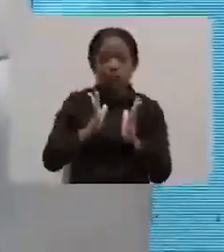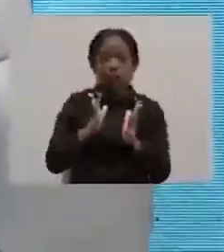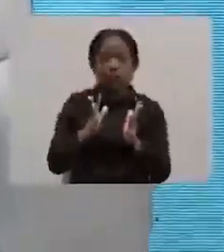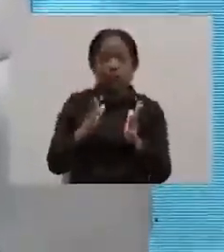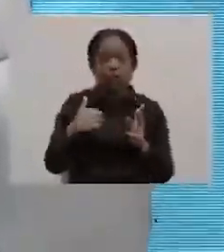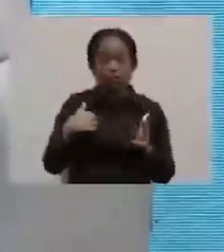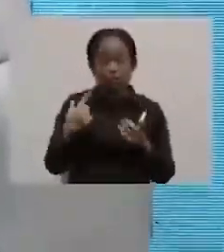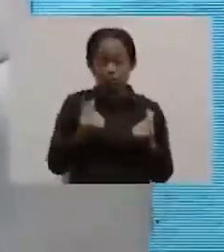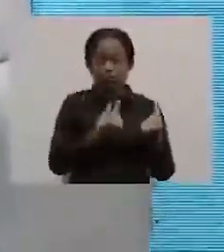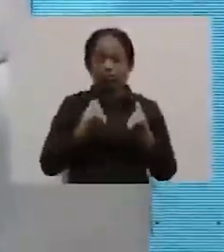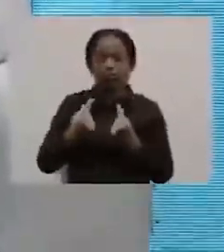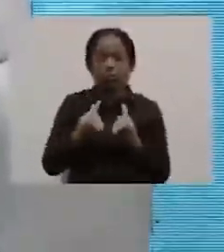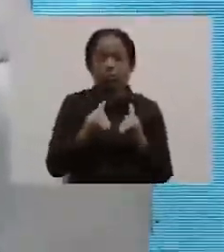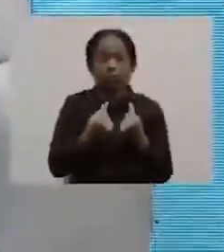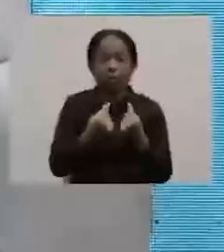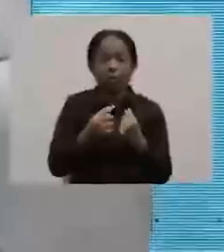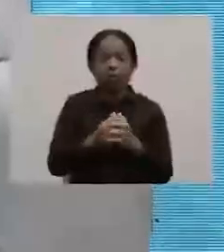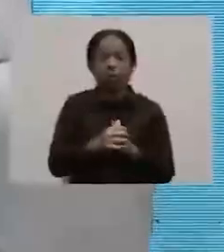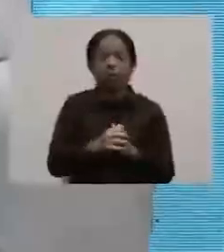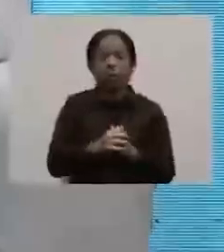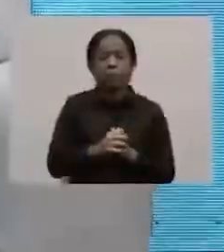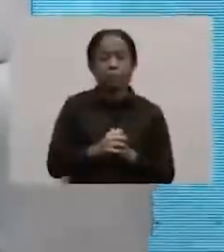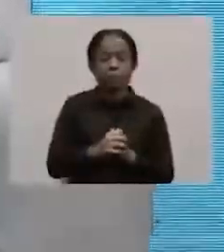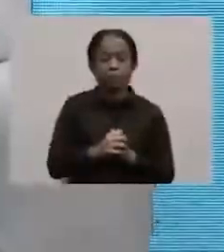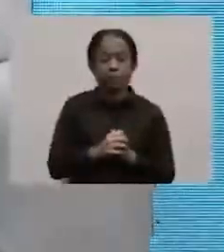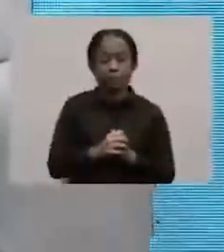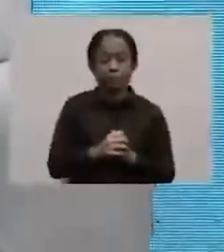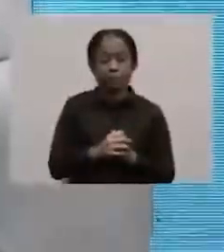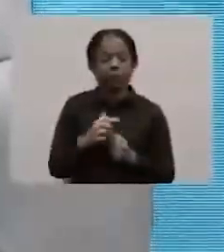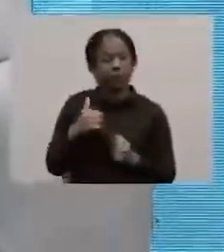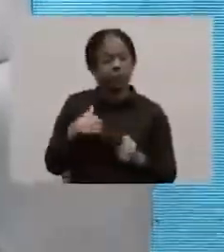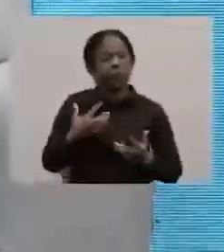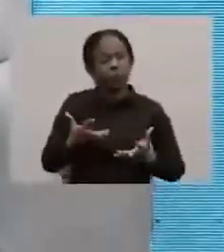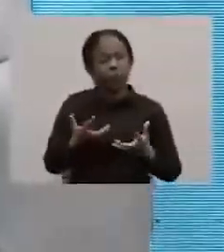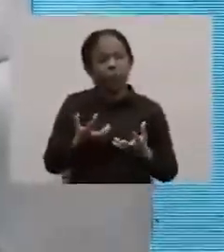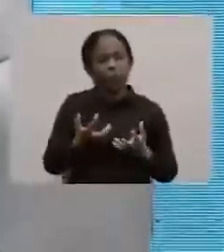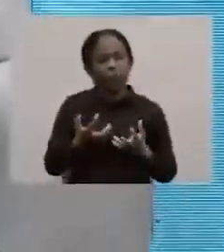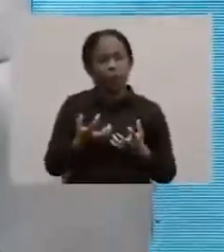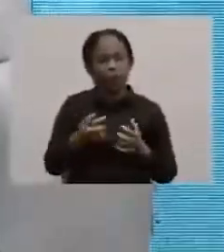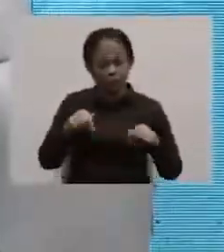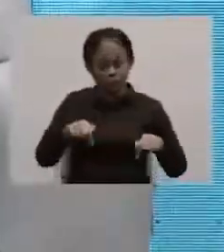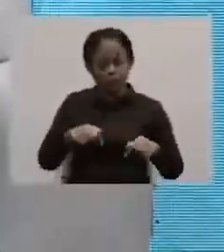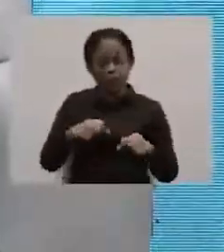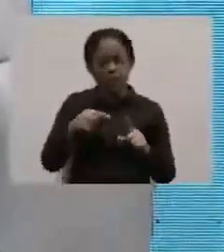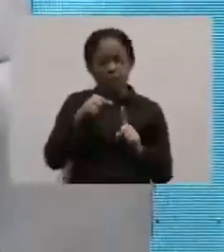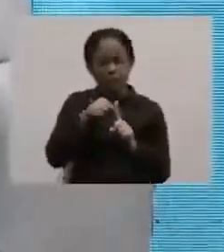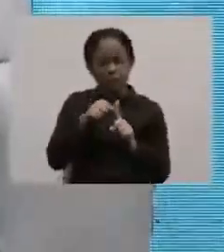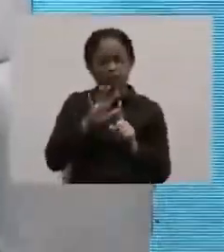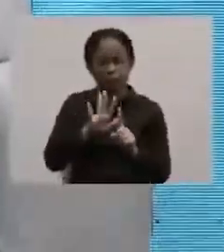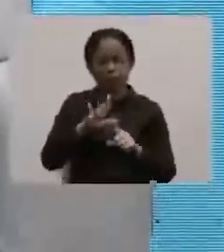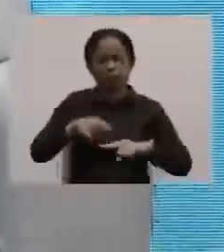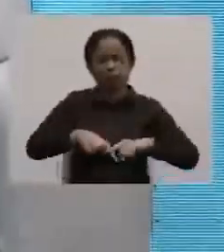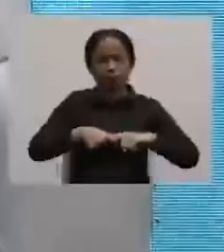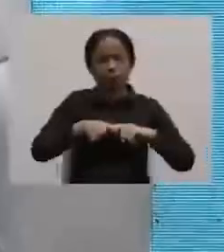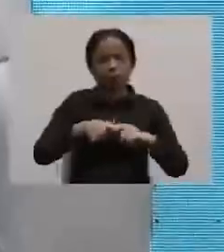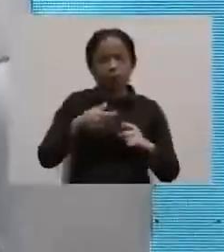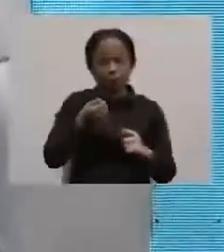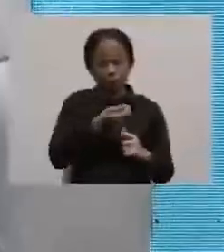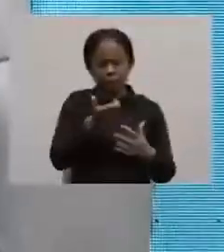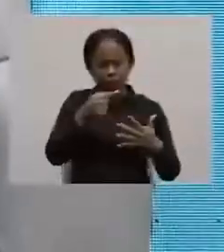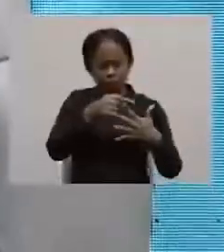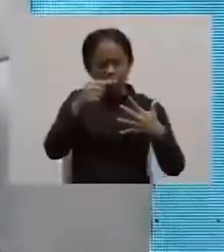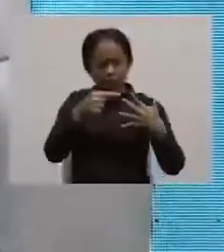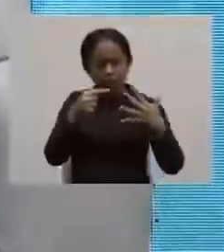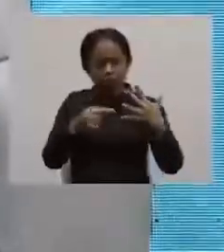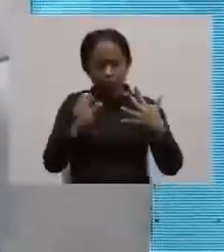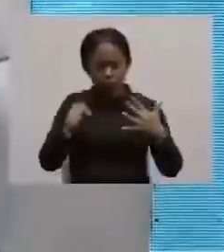diversidad, amplía las miradas. Yo quisiera dejarlo en este punto. Hay algunos puntos, supongo, para